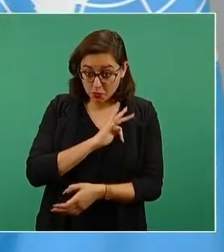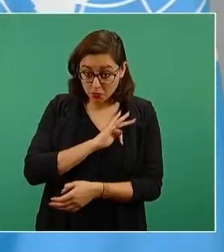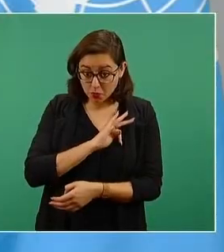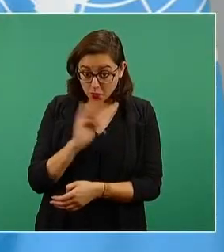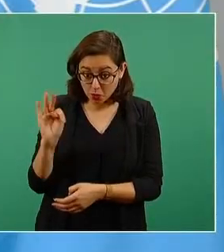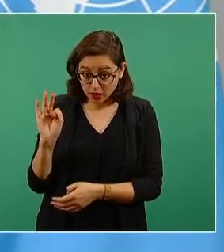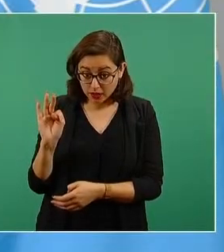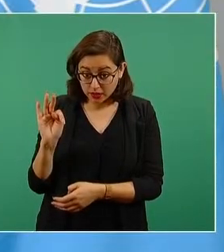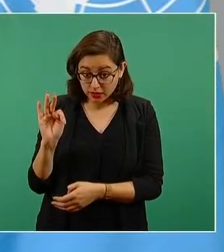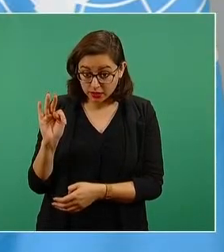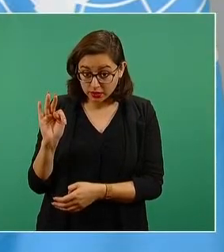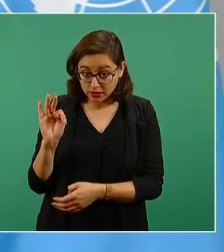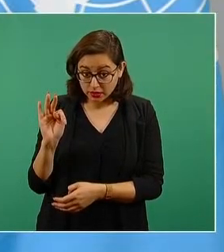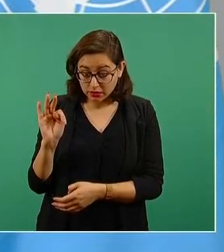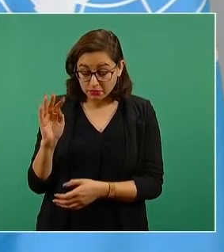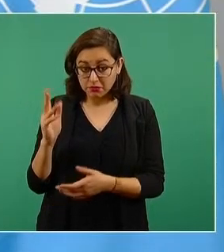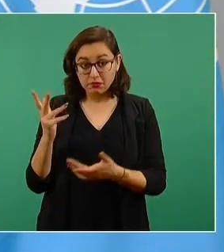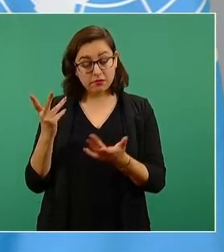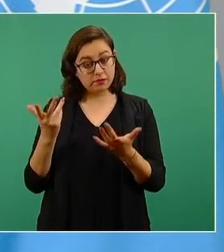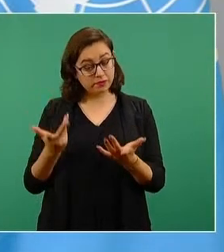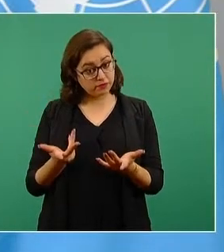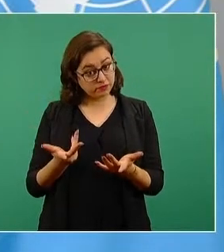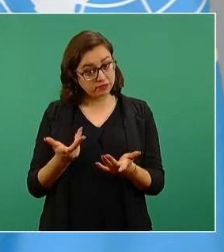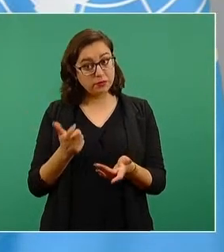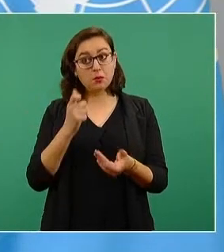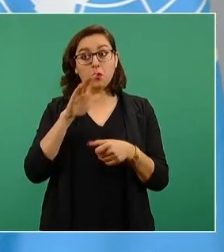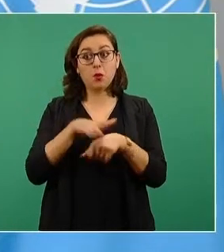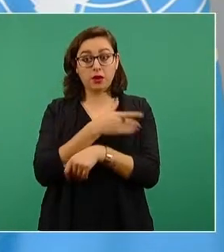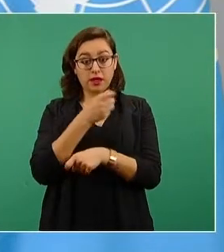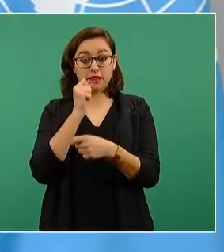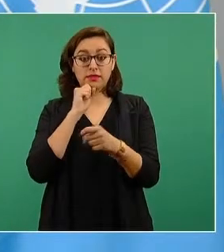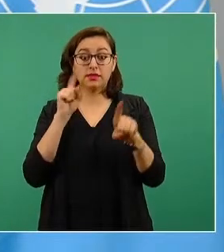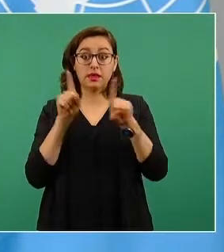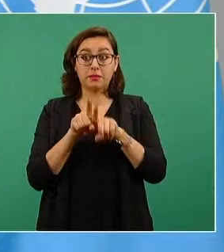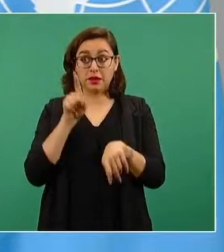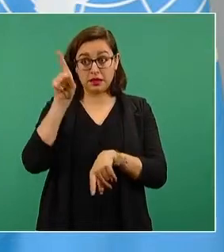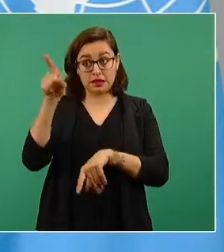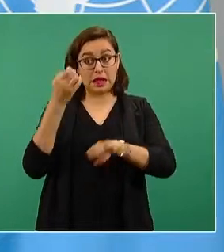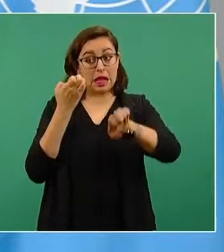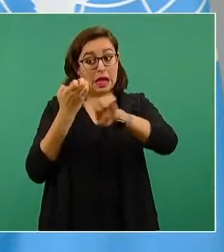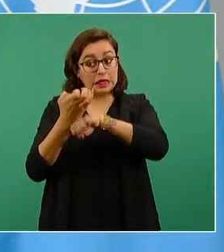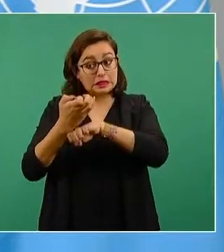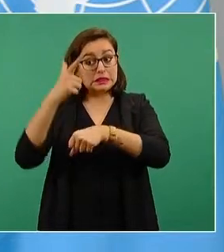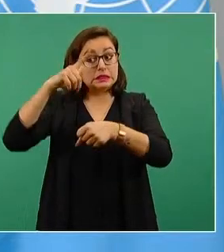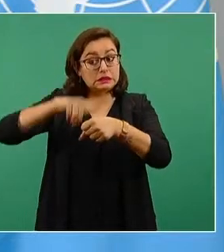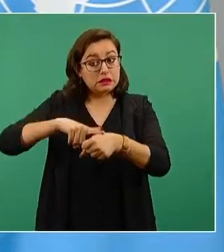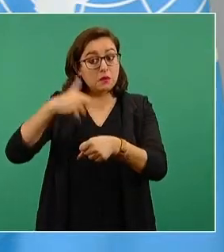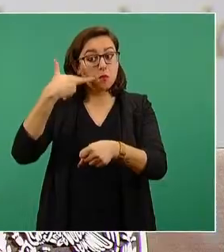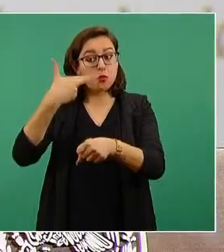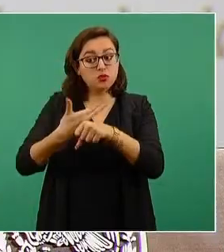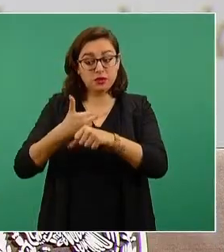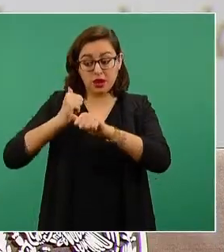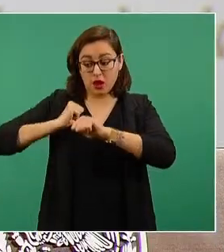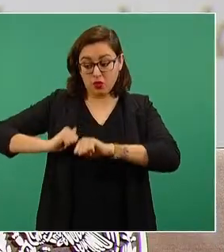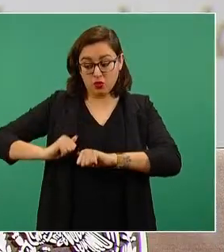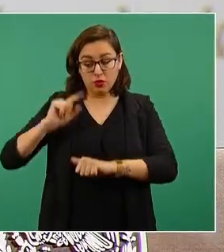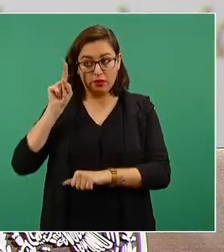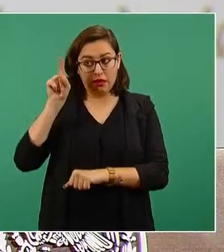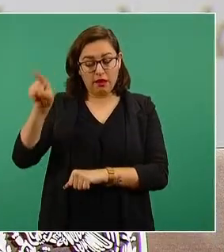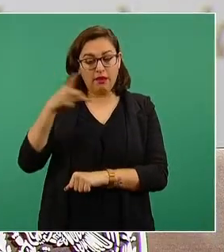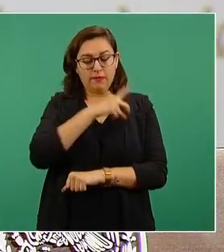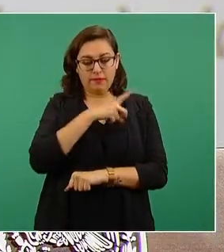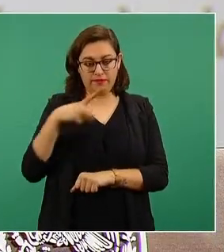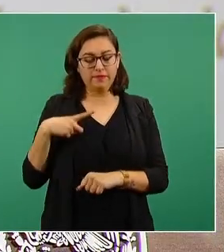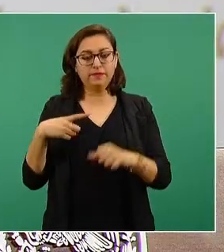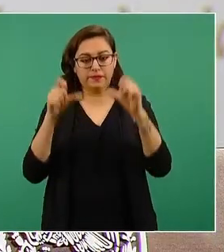escucharse tu denuncia, también las autoridades del gobierno del Estado de México